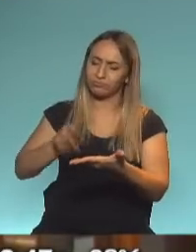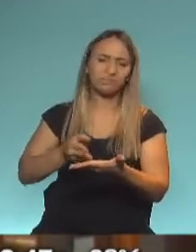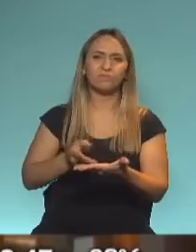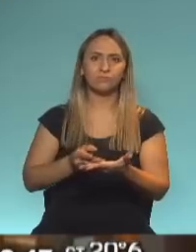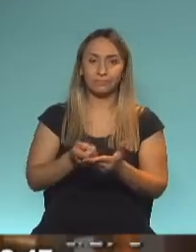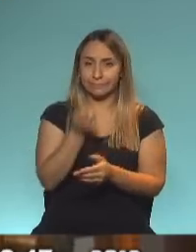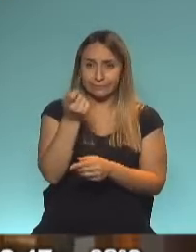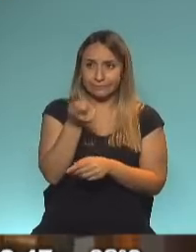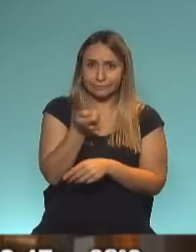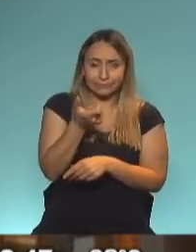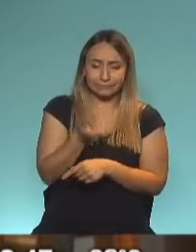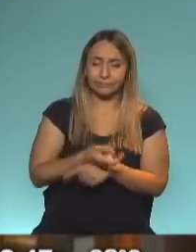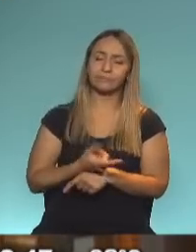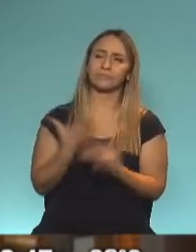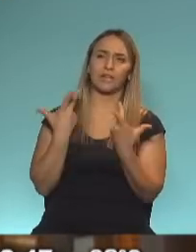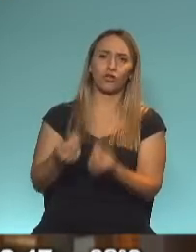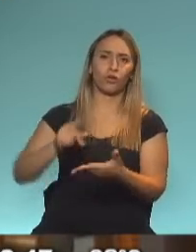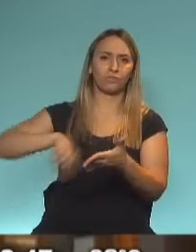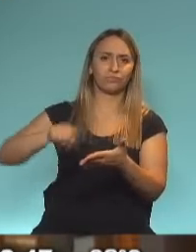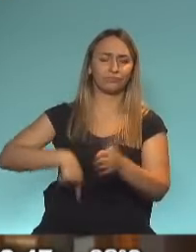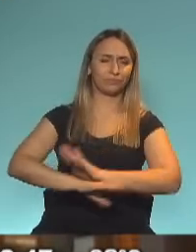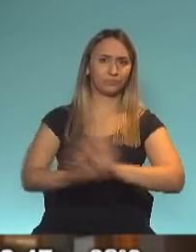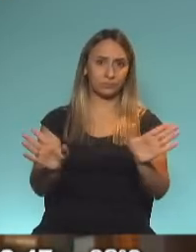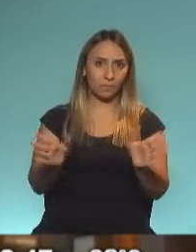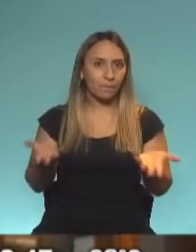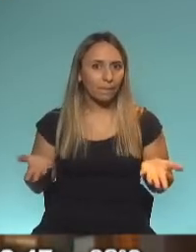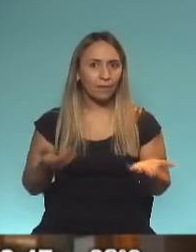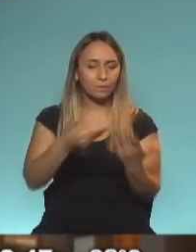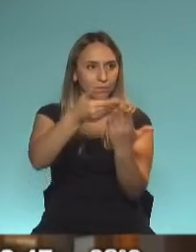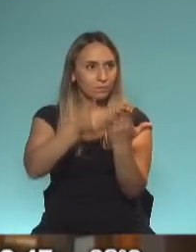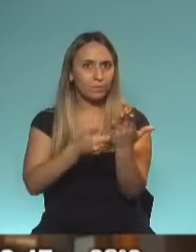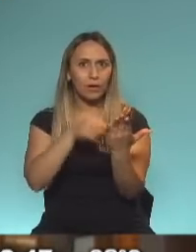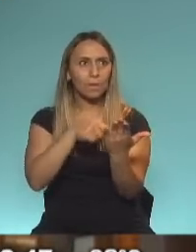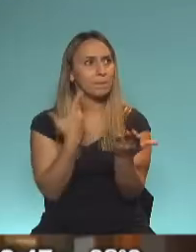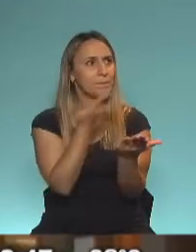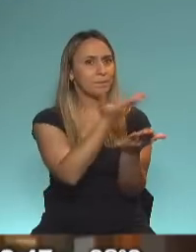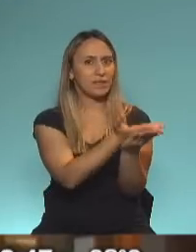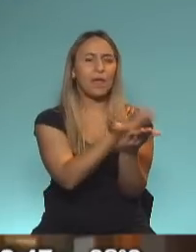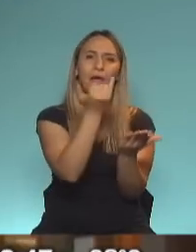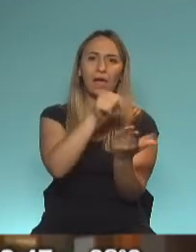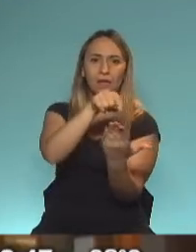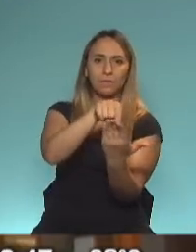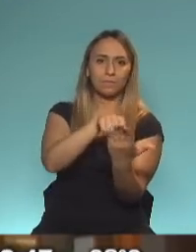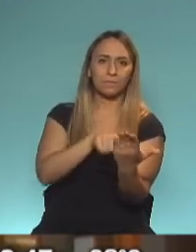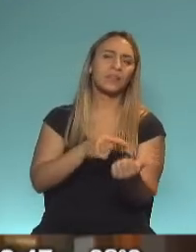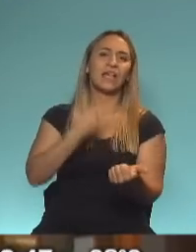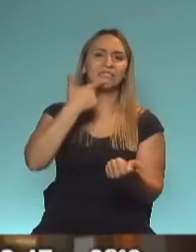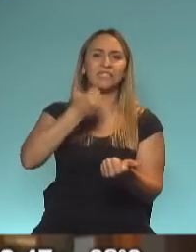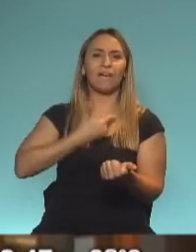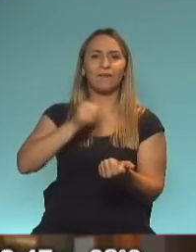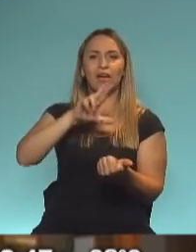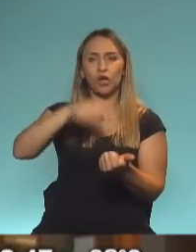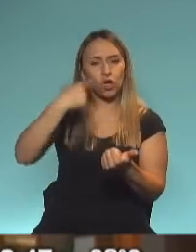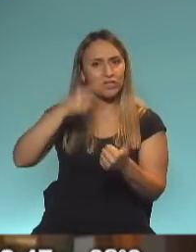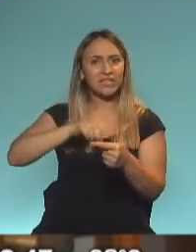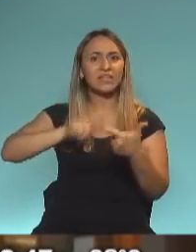admisible, cuando en esa causa hay presentaciones de personas de la talla de Raúl Zaffaroni o del